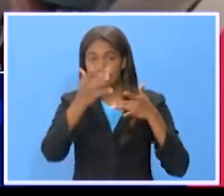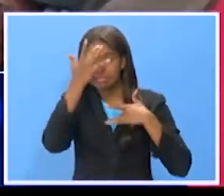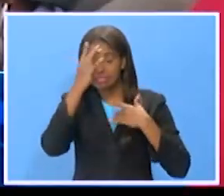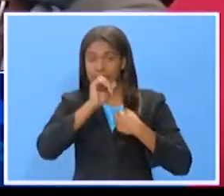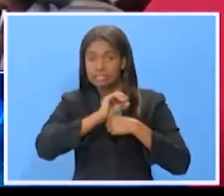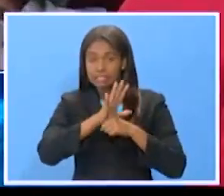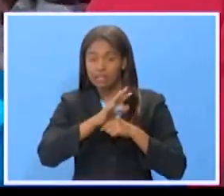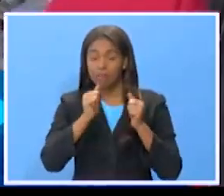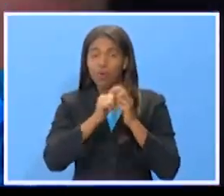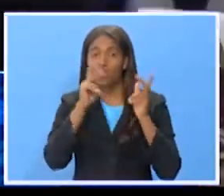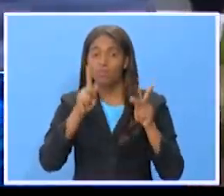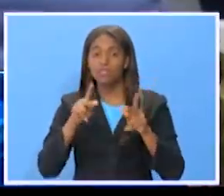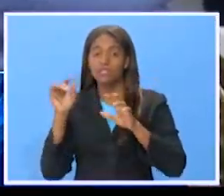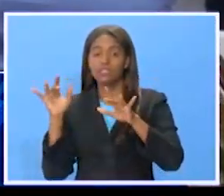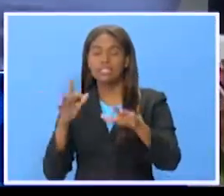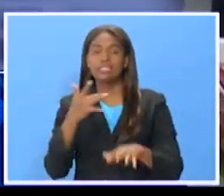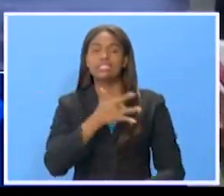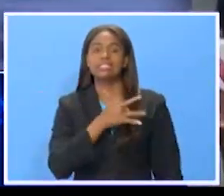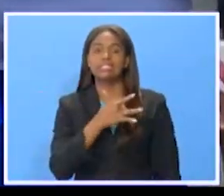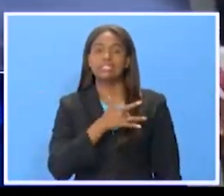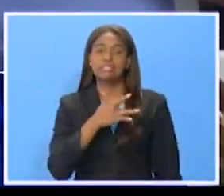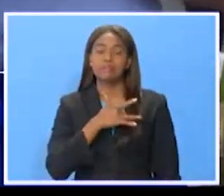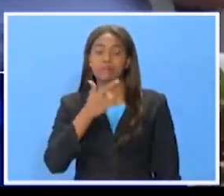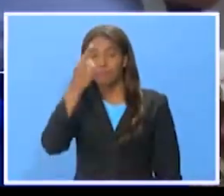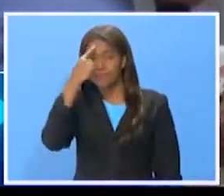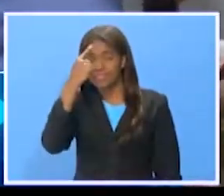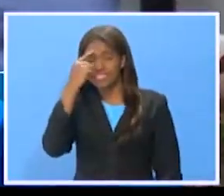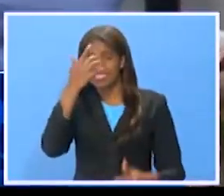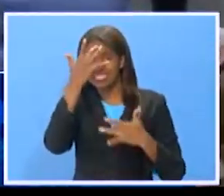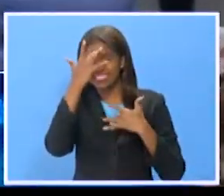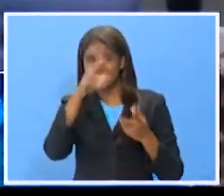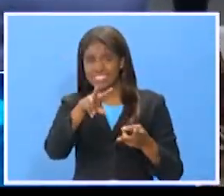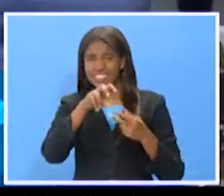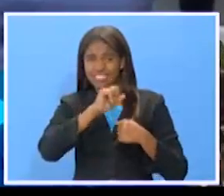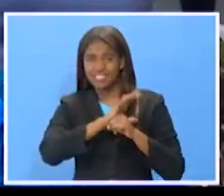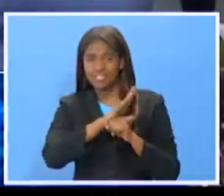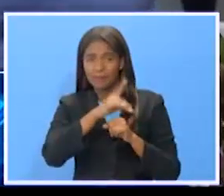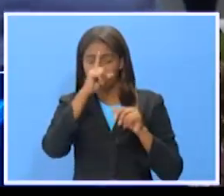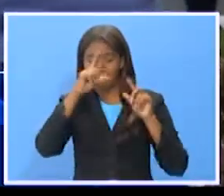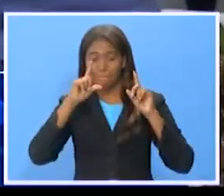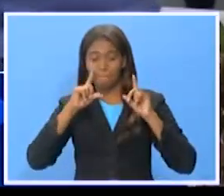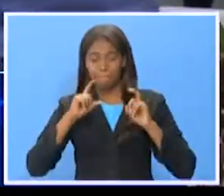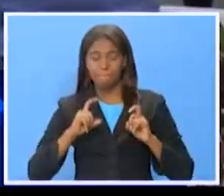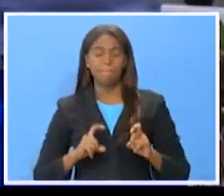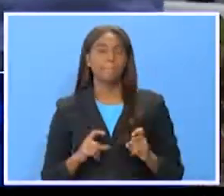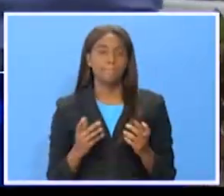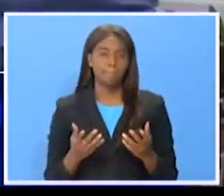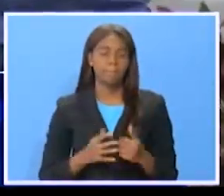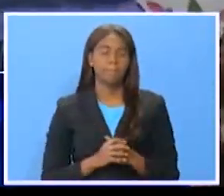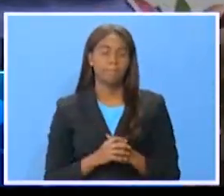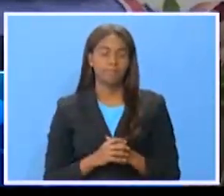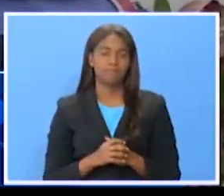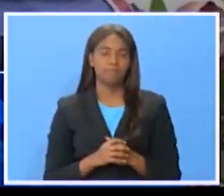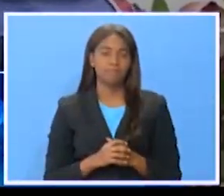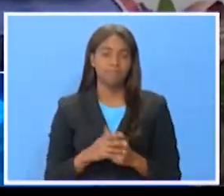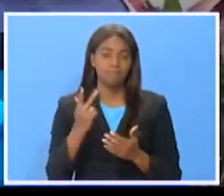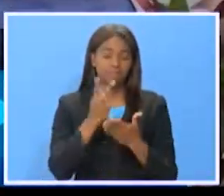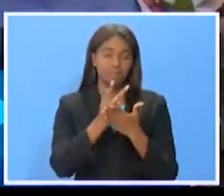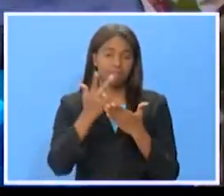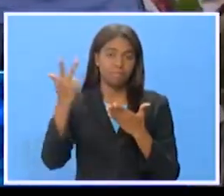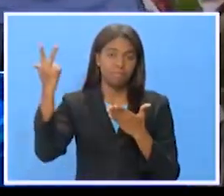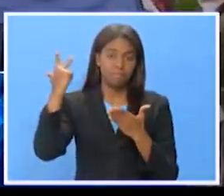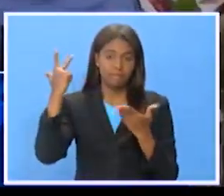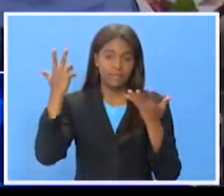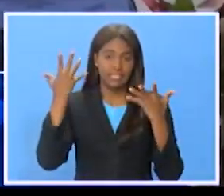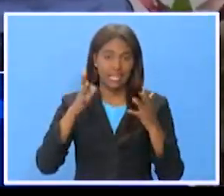personas acudió con sintomatología sospechosa al virus en busca de una prueba antígena o PCR. Y es que desde hace 3 semanas ya